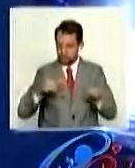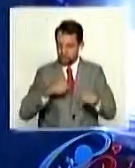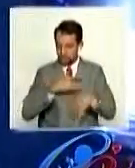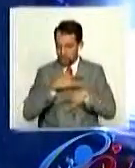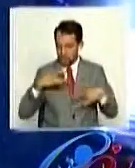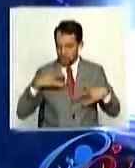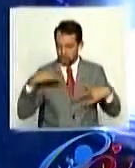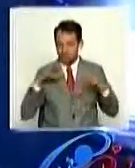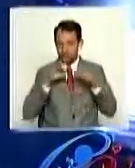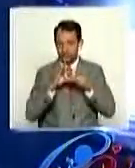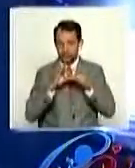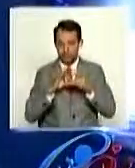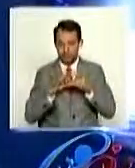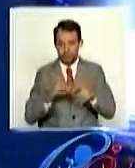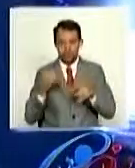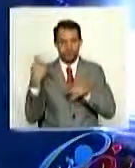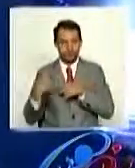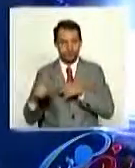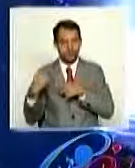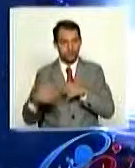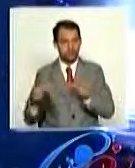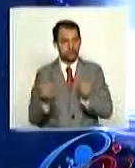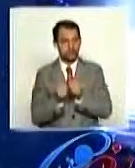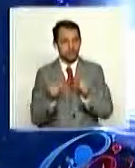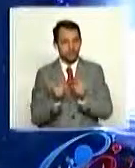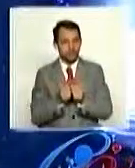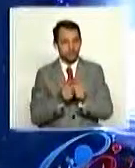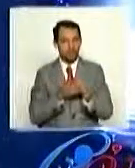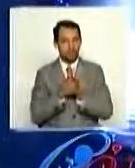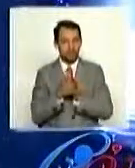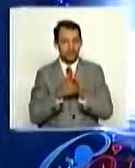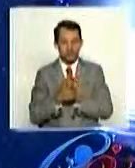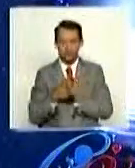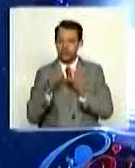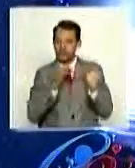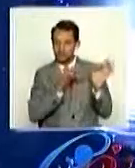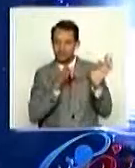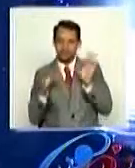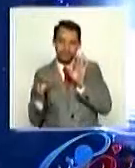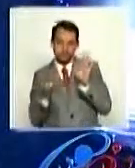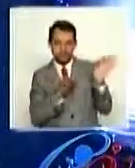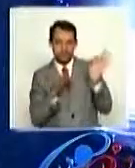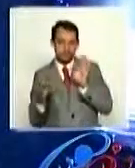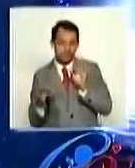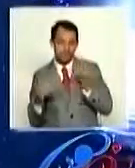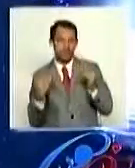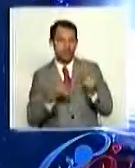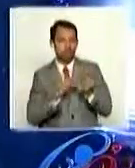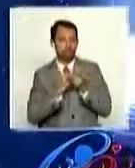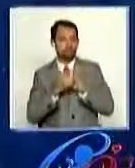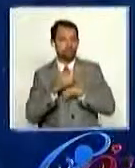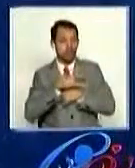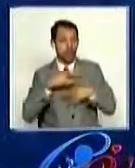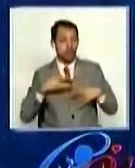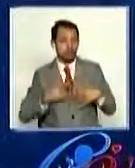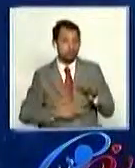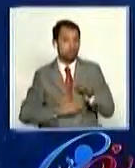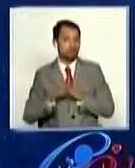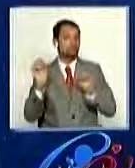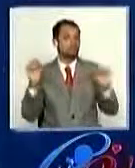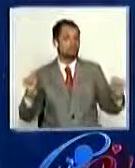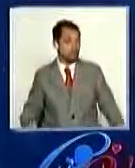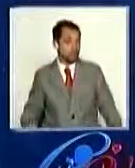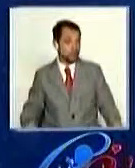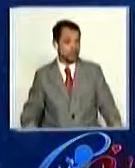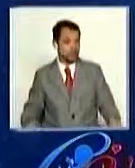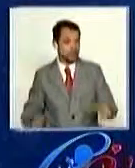encontramos fracturas o restos radiculares. Ya voy a mostrar algunas de ellas que nos han cambiado el diagnóstico y el manejo del paciente.